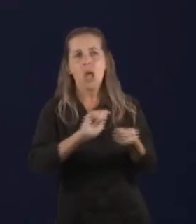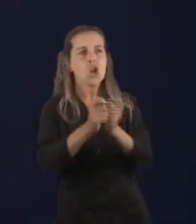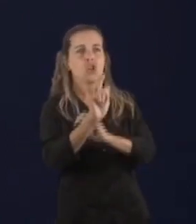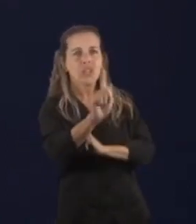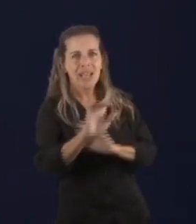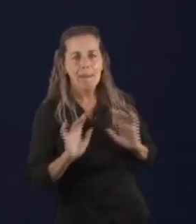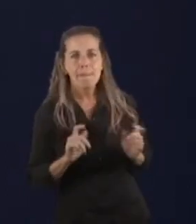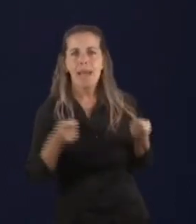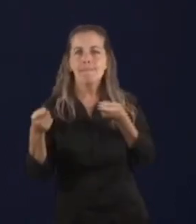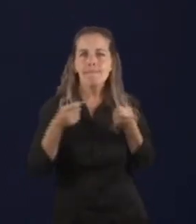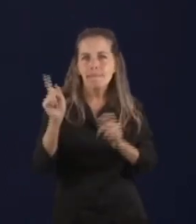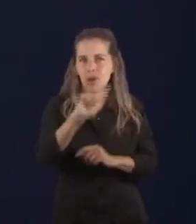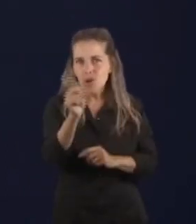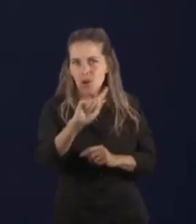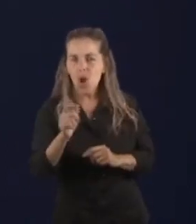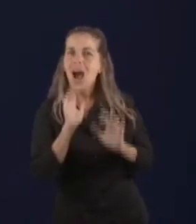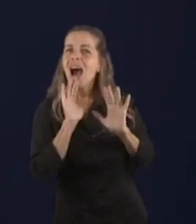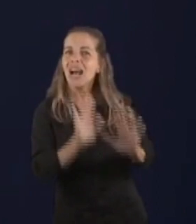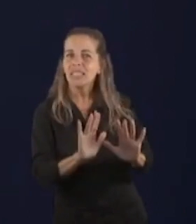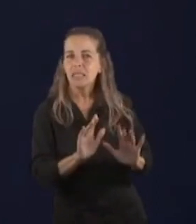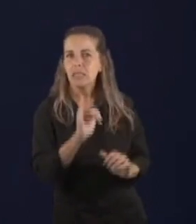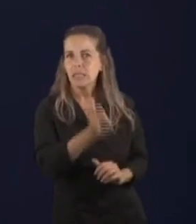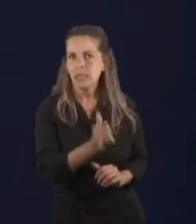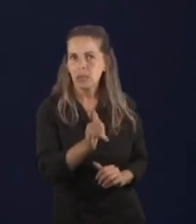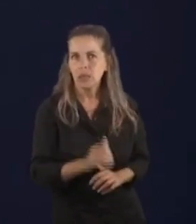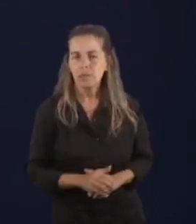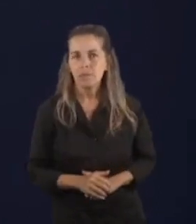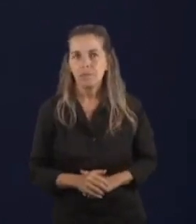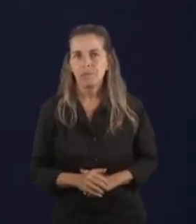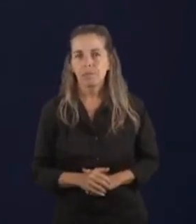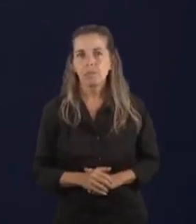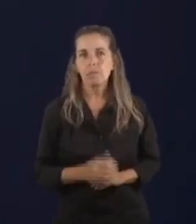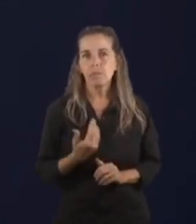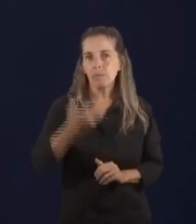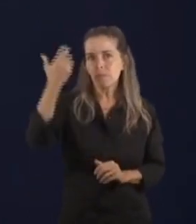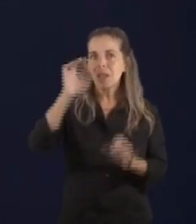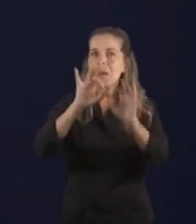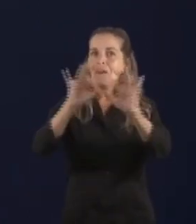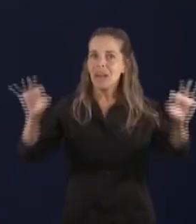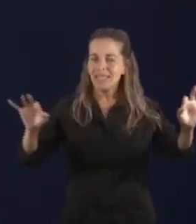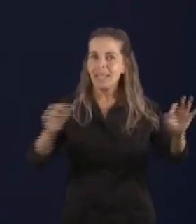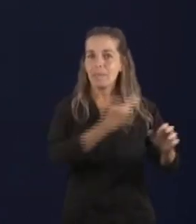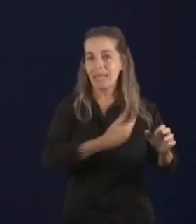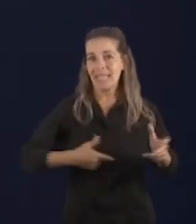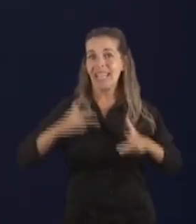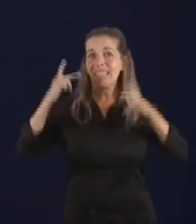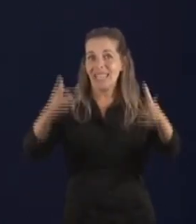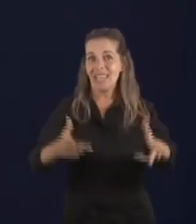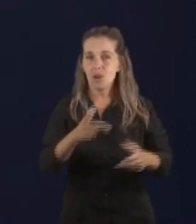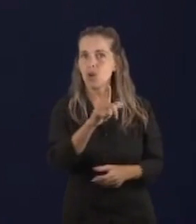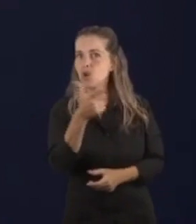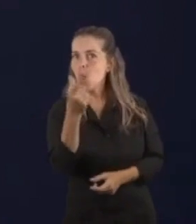negociable porque cuando se popularizó la frase no hay plata el no hay